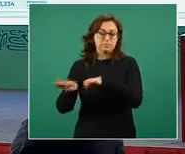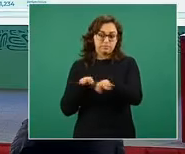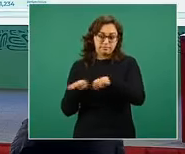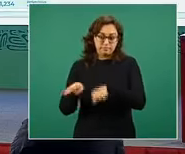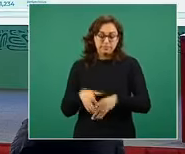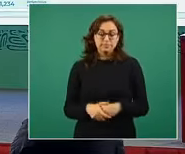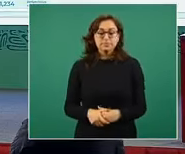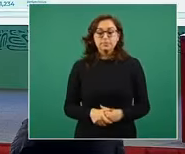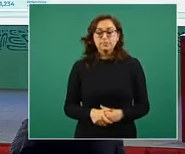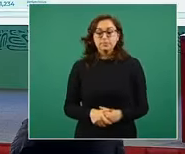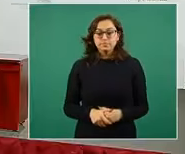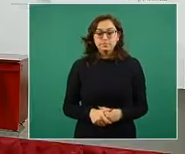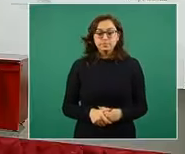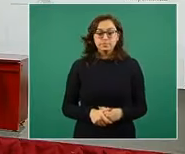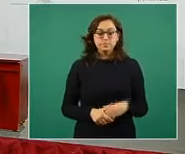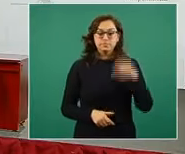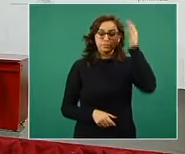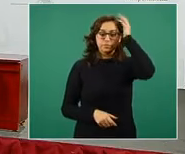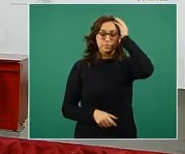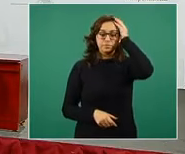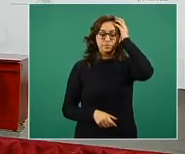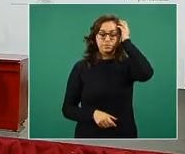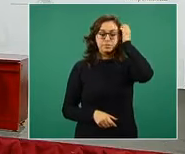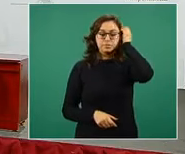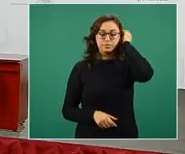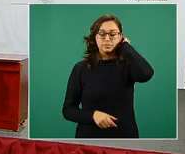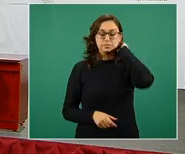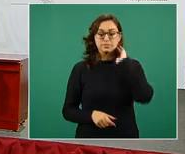previas. También tenemos